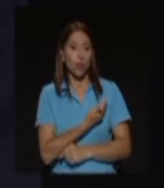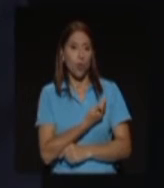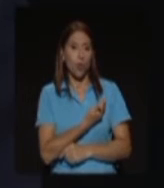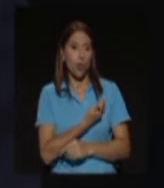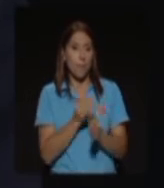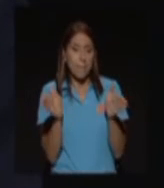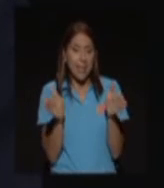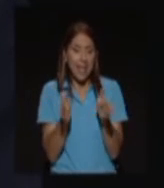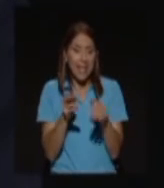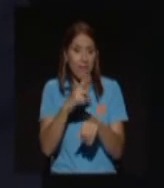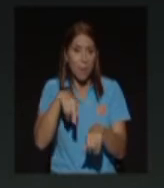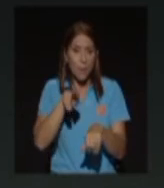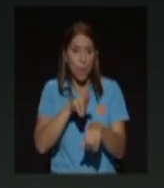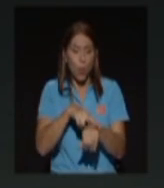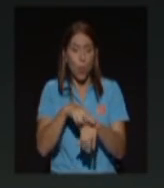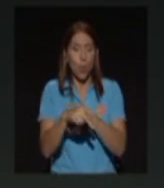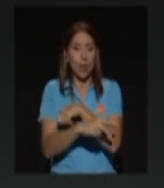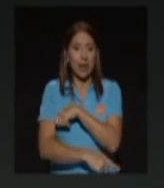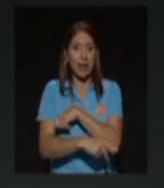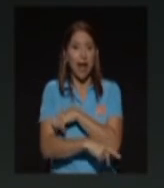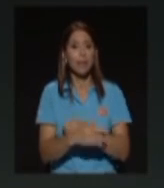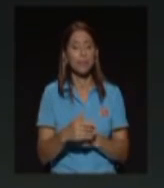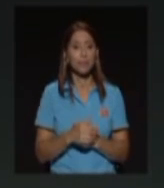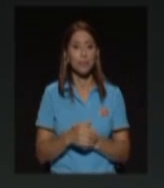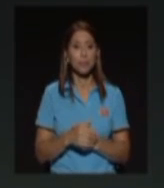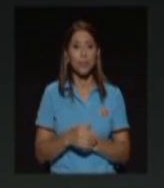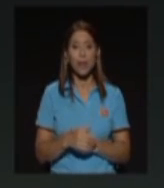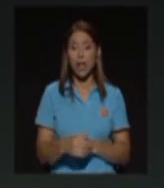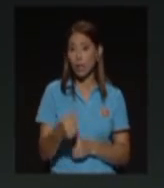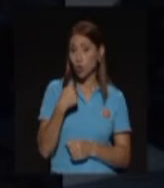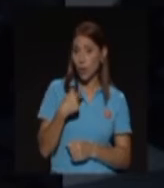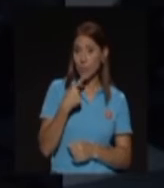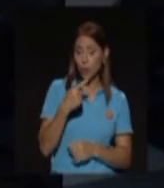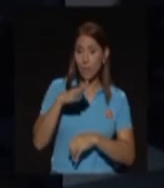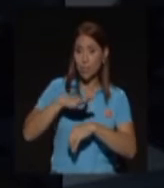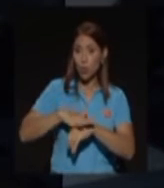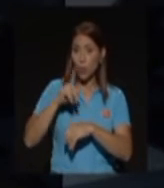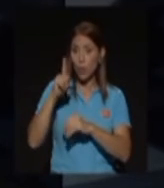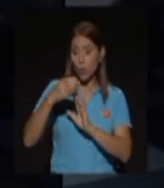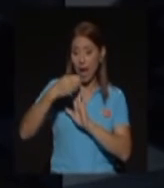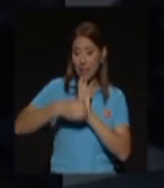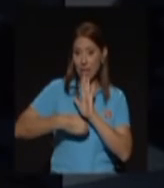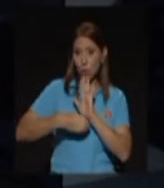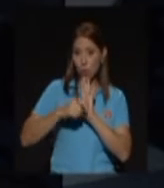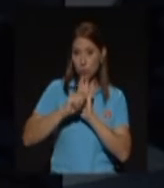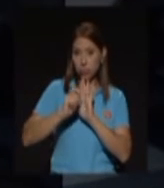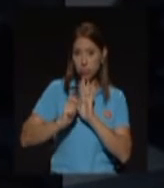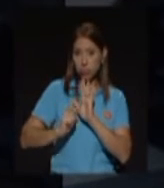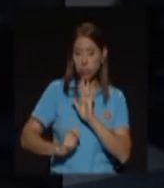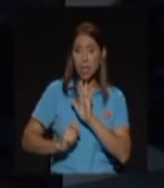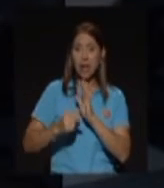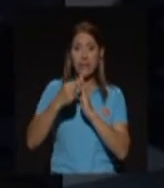nuestra pequeña república, ¿verdad? El artículo que yo le mencionaba, que de la revista de